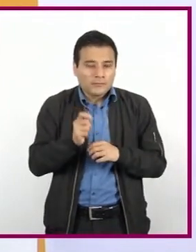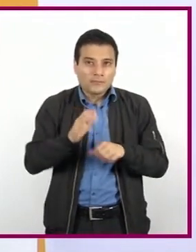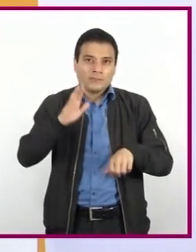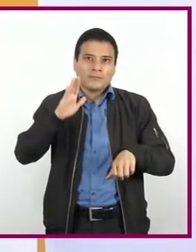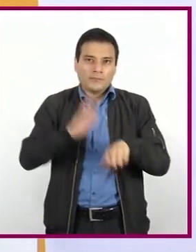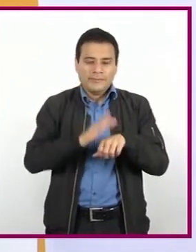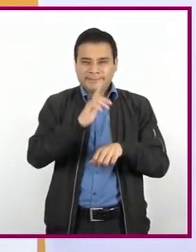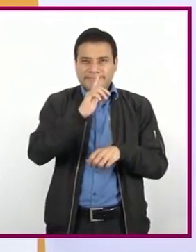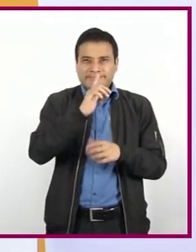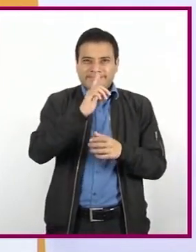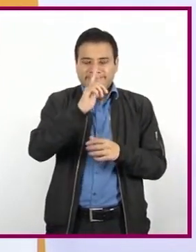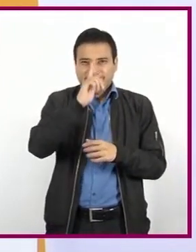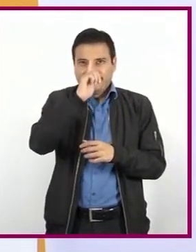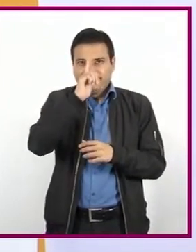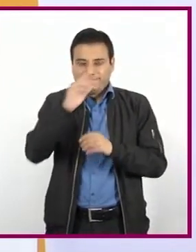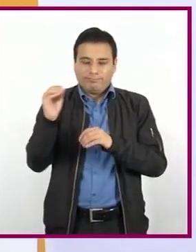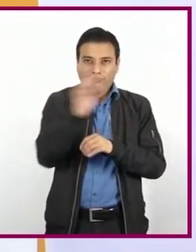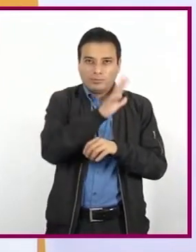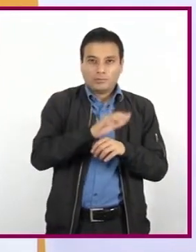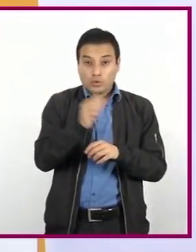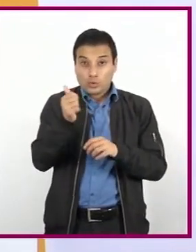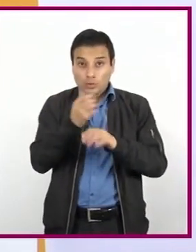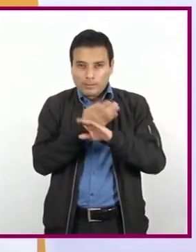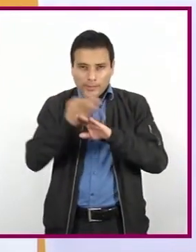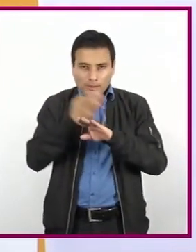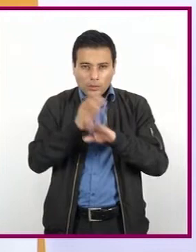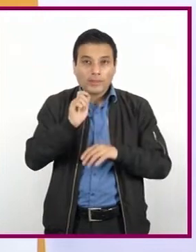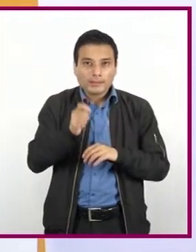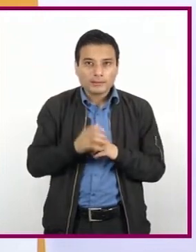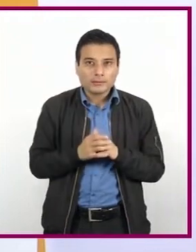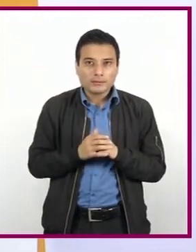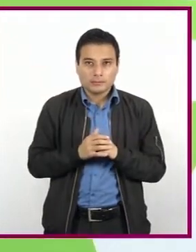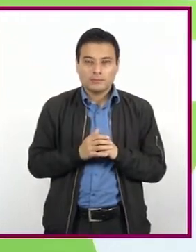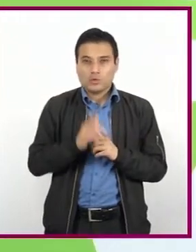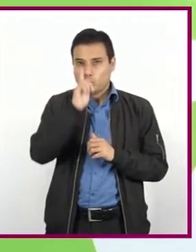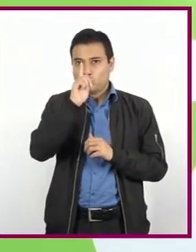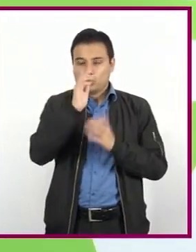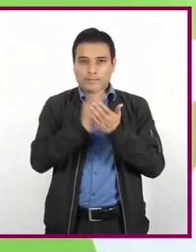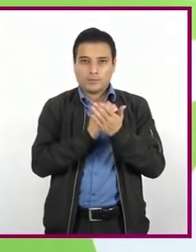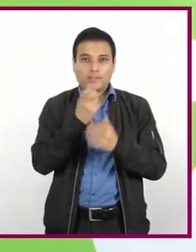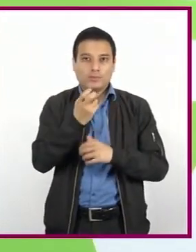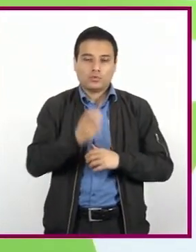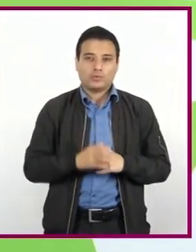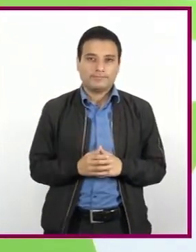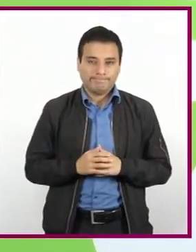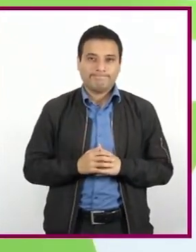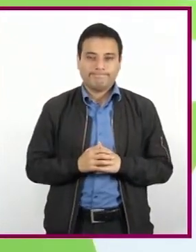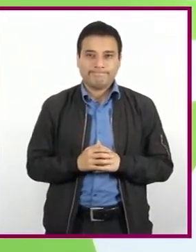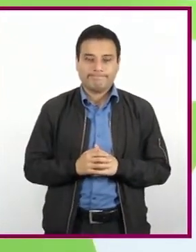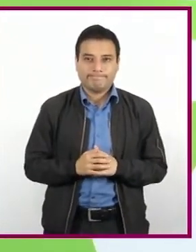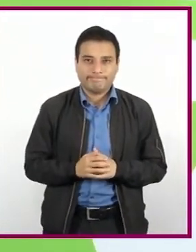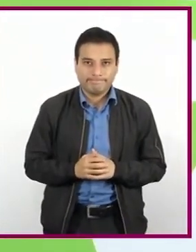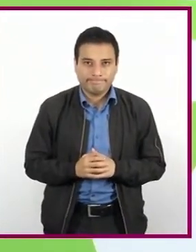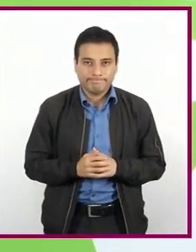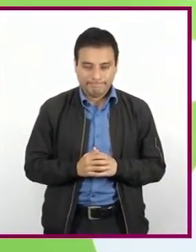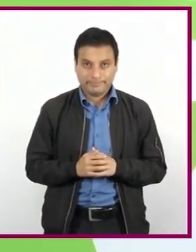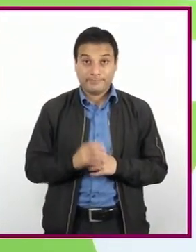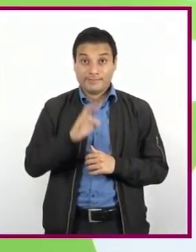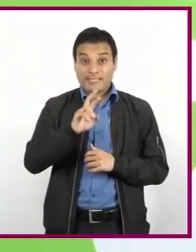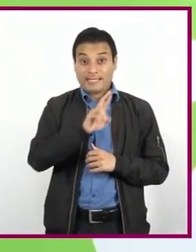rayos X y en las partes claras es donde incidieron menos. Es correcto. Cuando los rayos